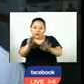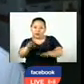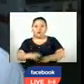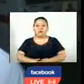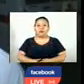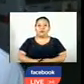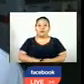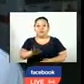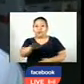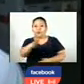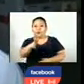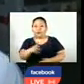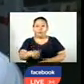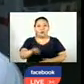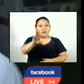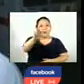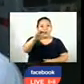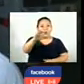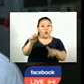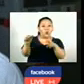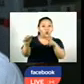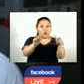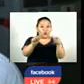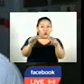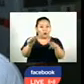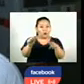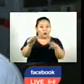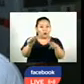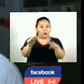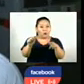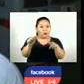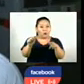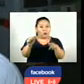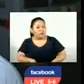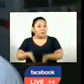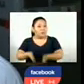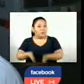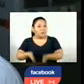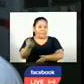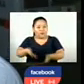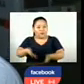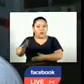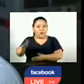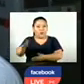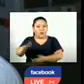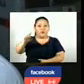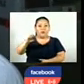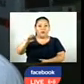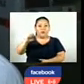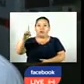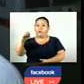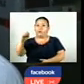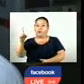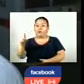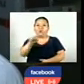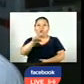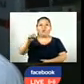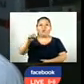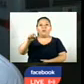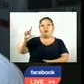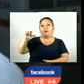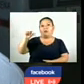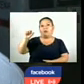una aproximadamente entre 50 y 60 años de edad que ha sido trasladada hacia el hospital San Rafael con el nombre de Claudia